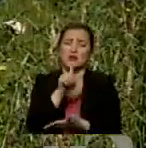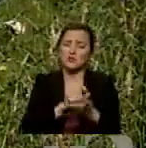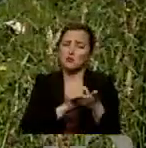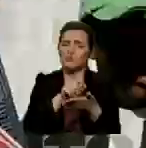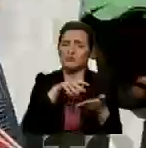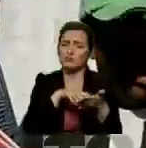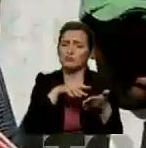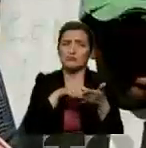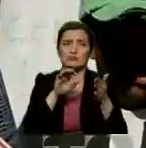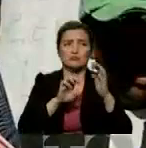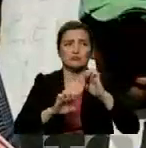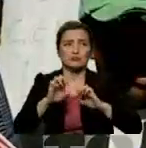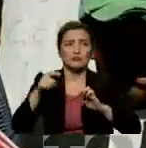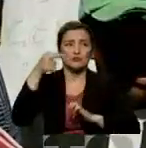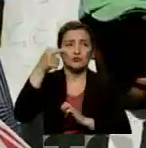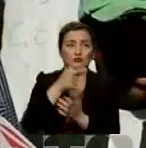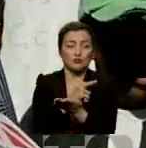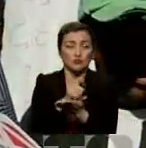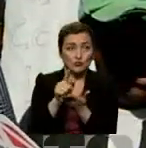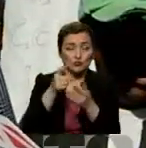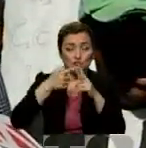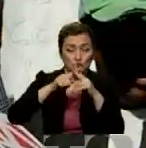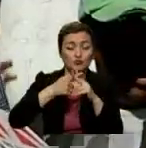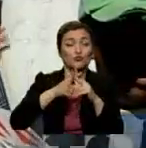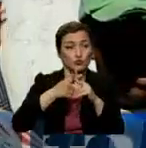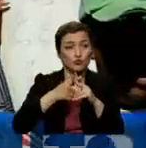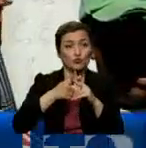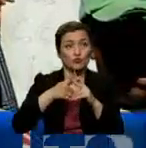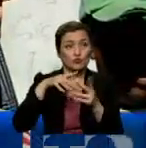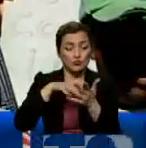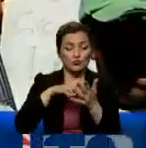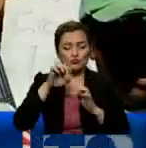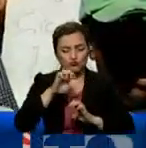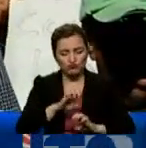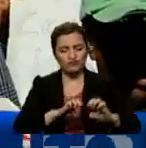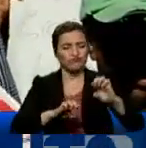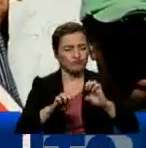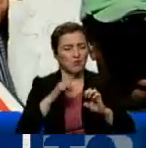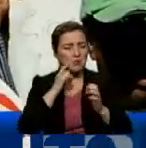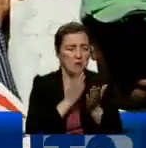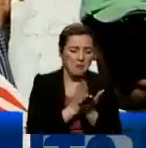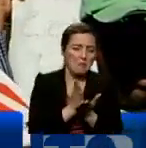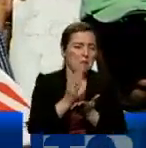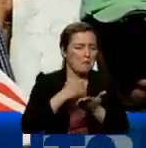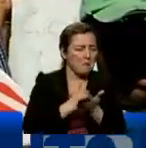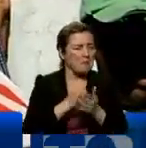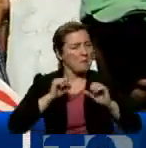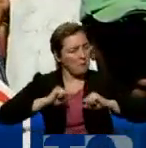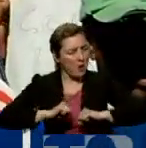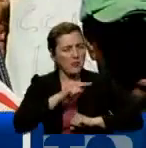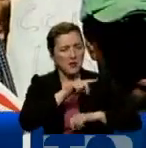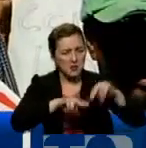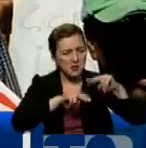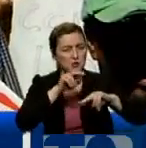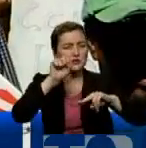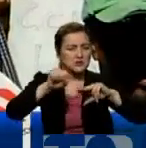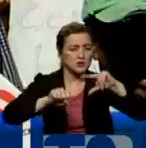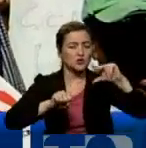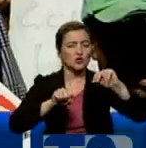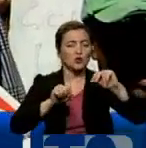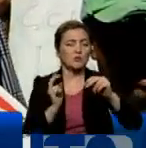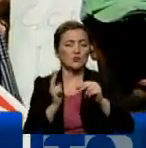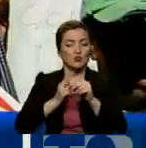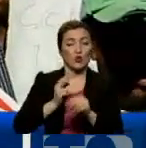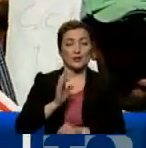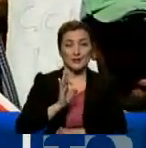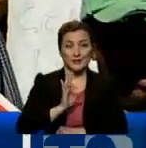en estudios. La próxima semana que empieza la recepción del estudio que determina la factibilidad o no, van a estar asistiendo